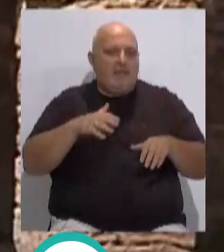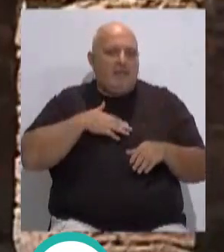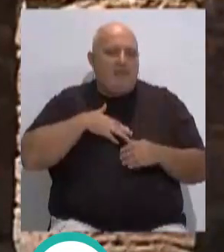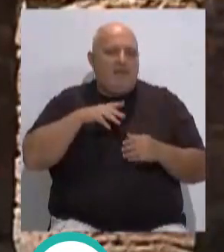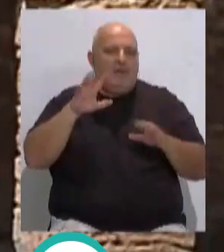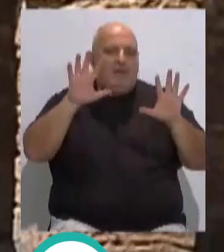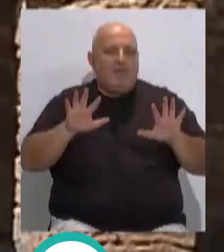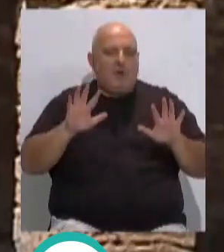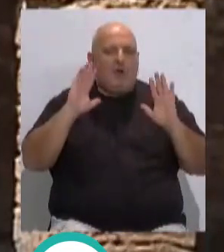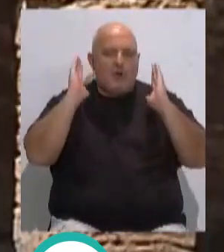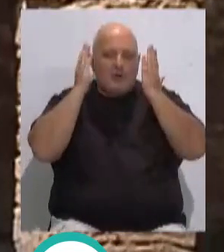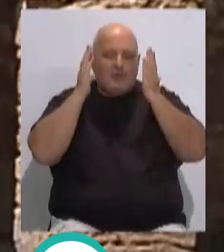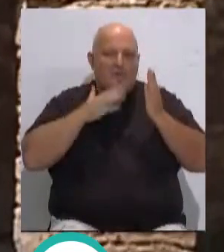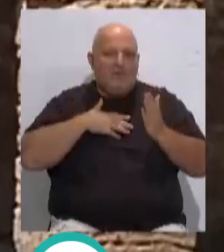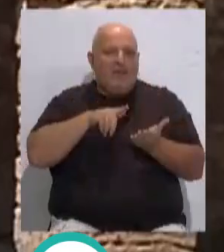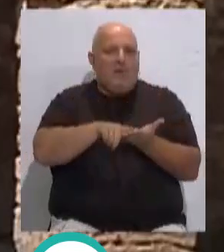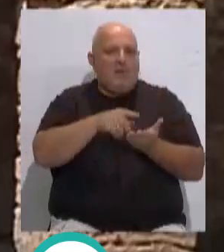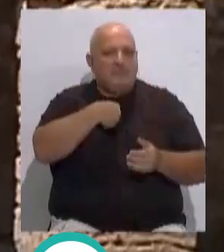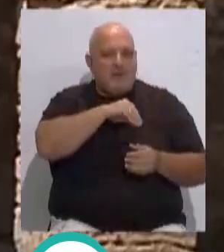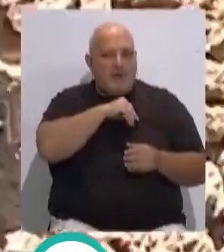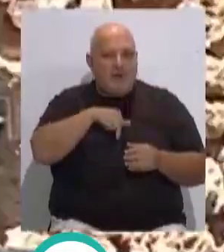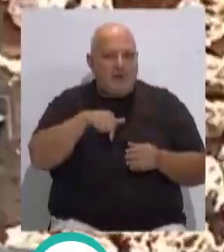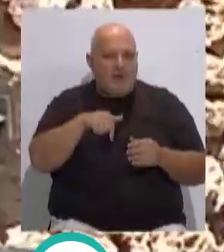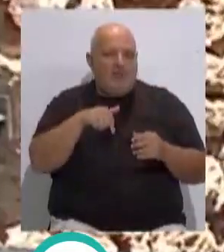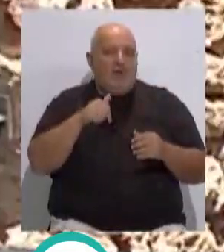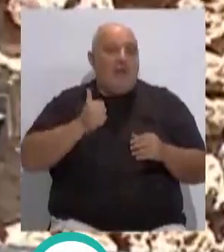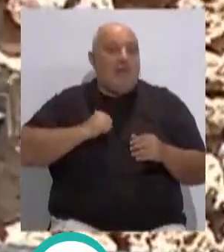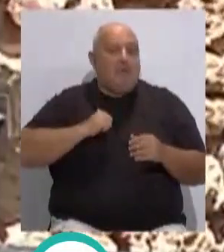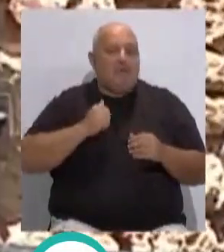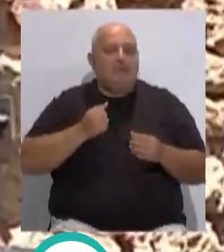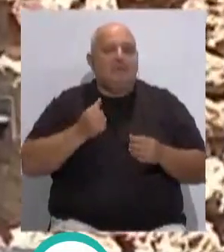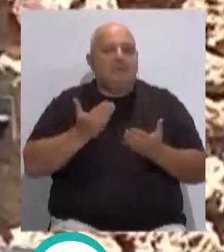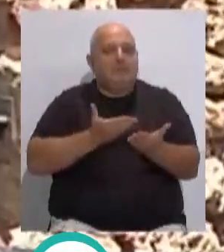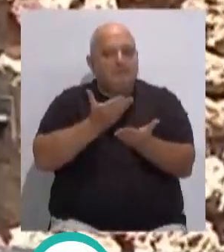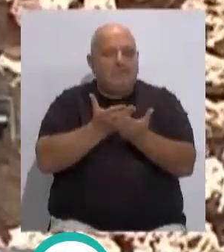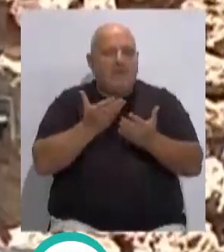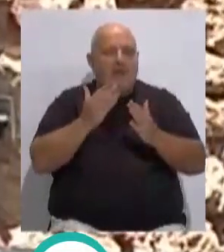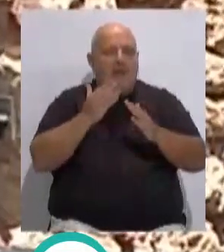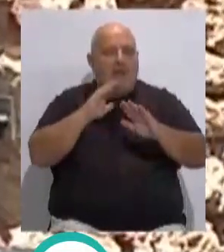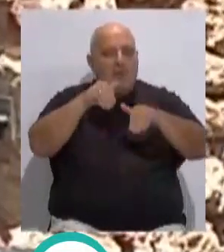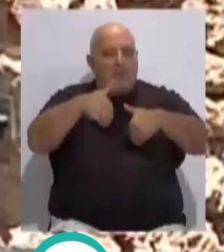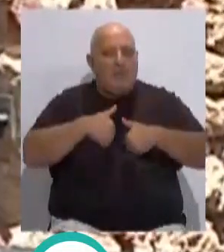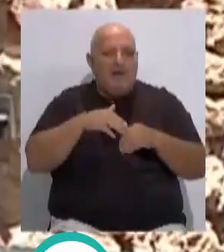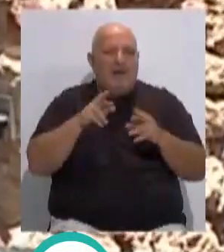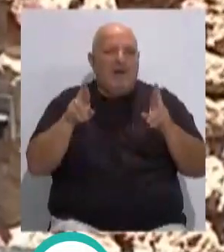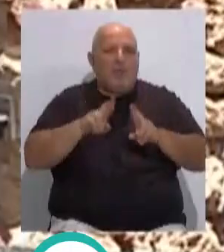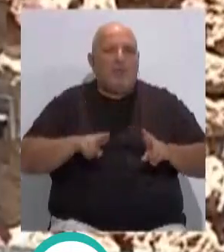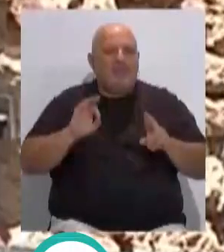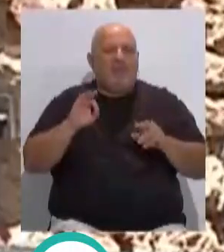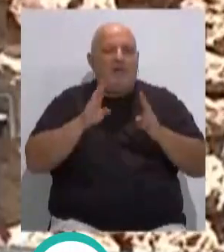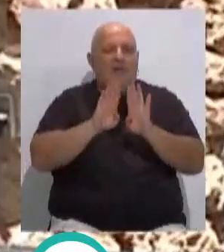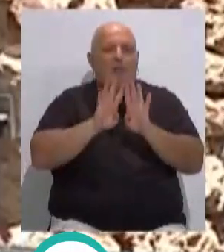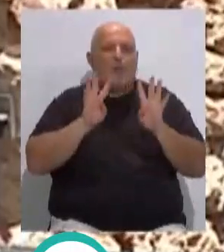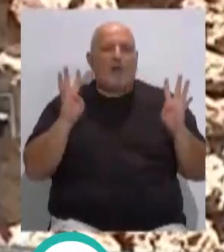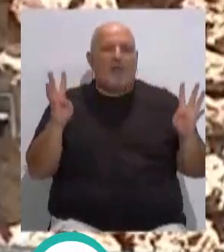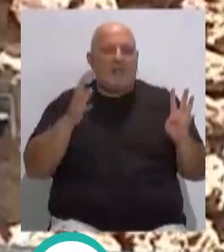del 10º Congreso Internacional de la Lengua Española y que se aprovechó para solicitar la ayuda del Gobierno para la recuperación de las